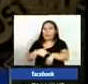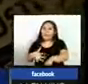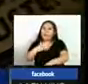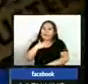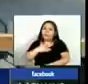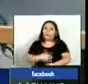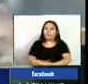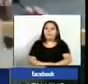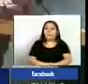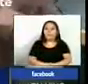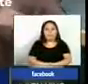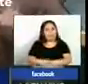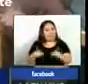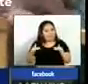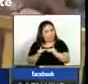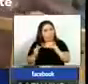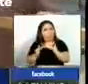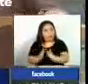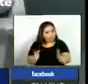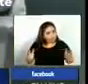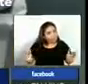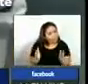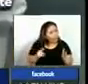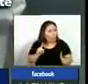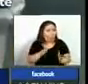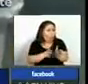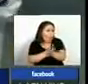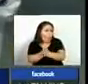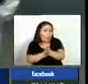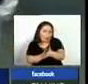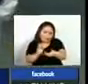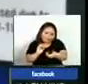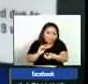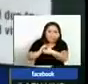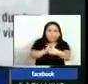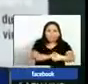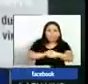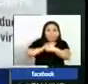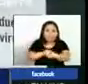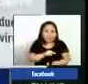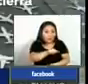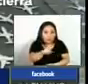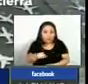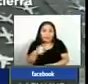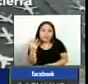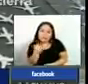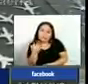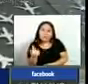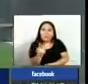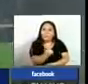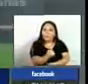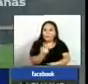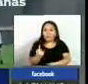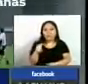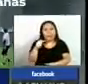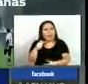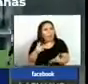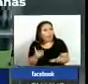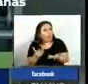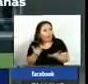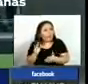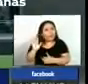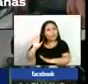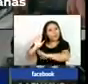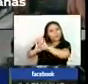difíciles e impulsan acciones desinteresadas y solidarias para las personas más necesitadas estas pequeñas